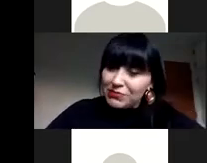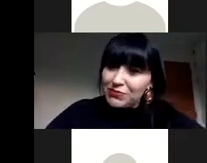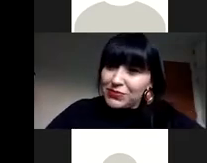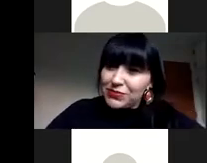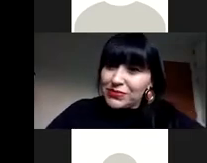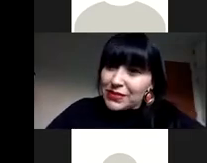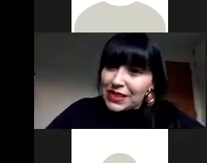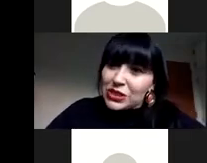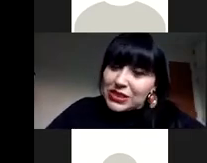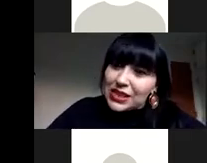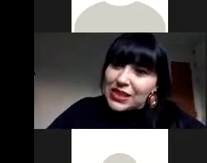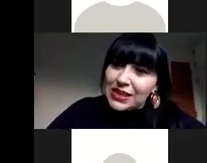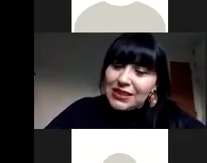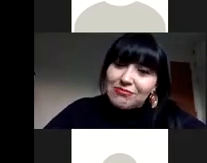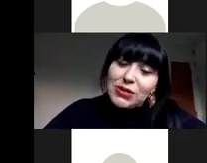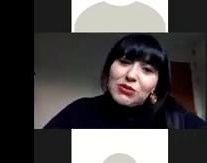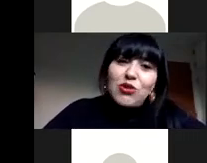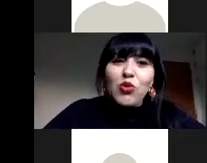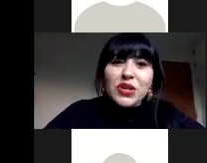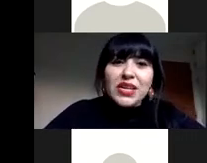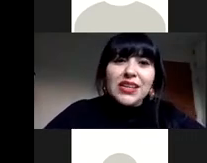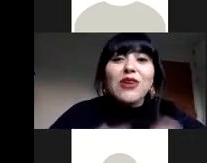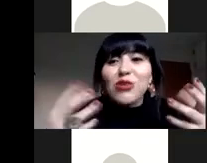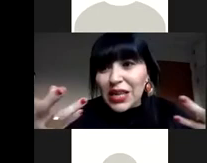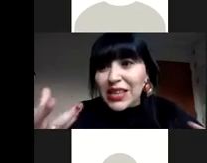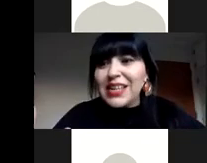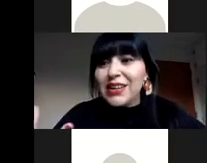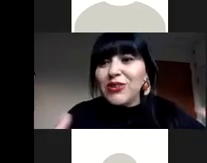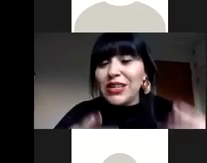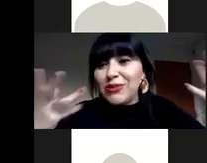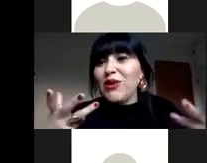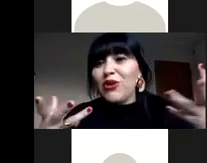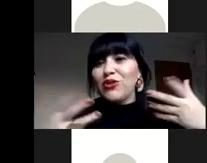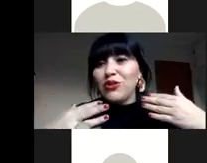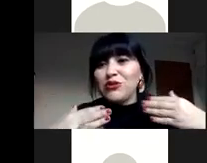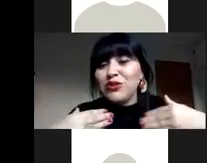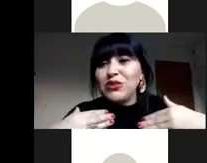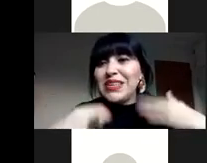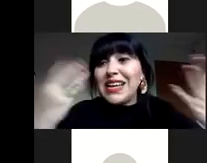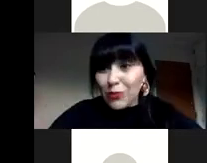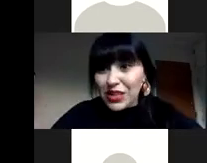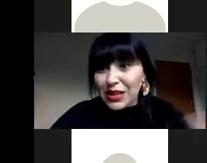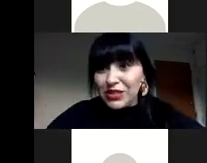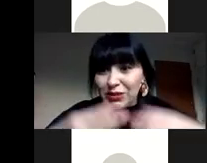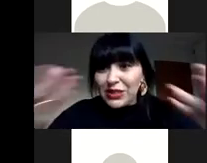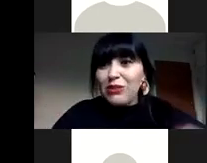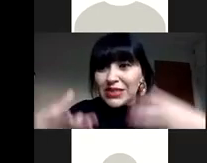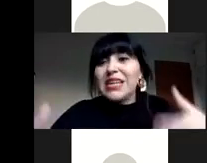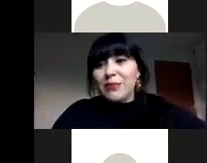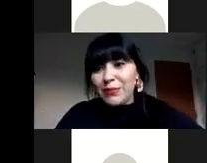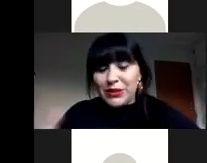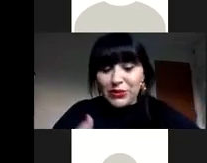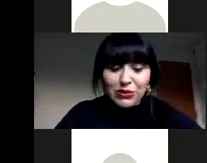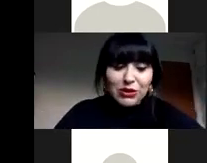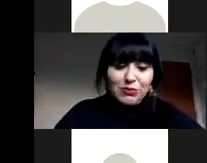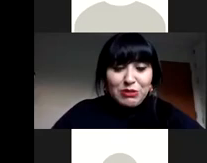ver. Entonces, bueno, ocurren las conductas de riesgo y luego nos quejamos, digamos, ya cuando el agua está